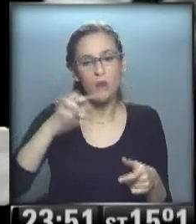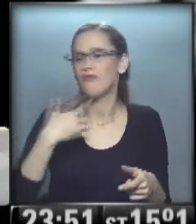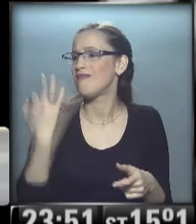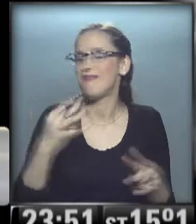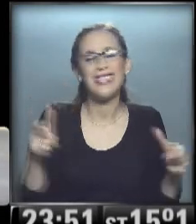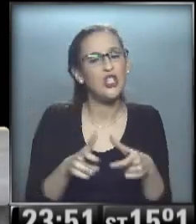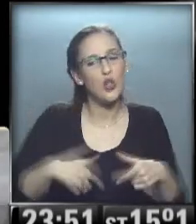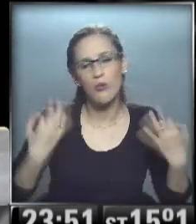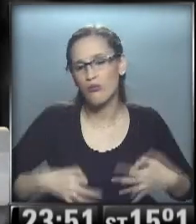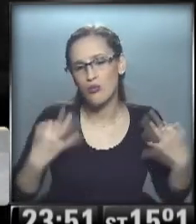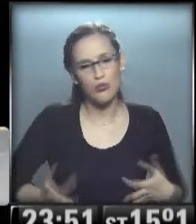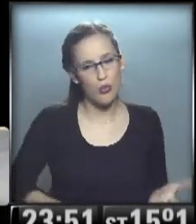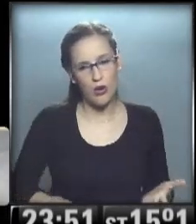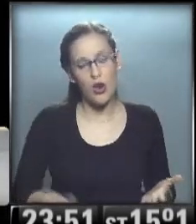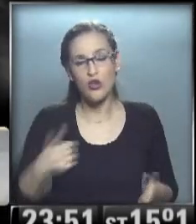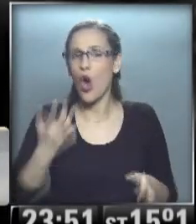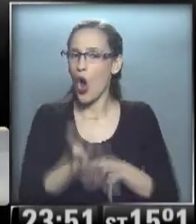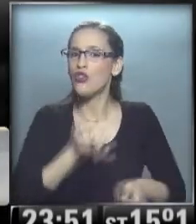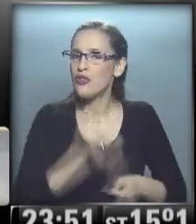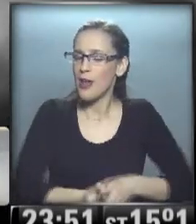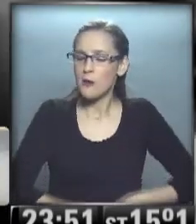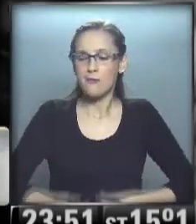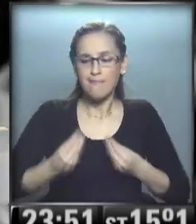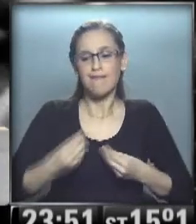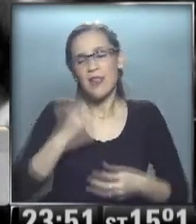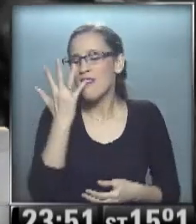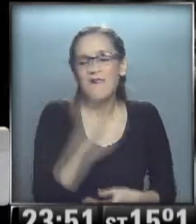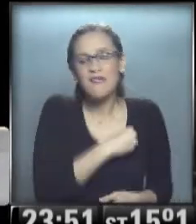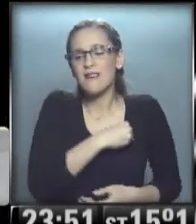y cuando recomiendo algo, lo recomiendo porque realmente me gusta. Así que ahí está.